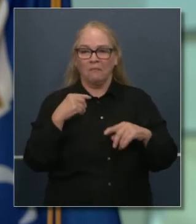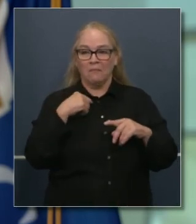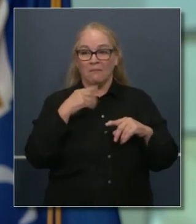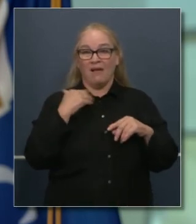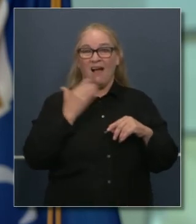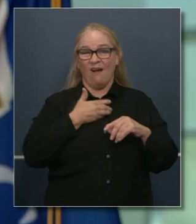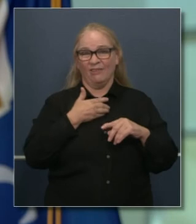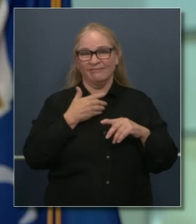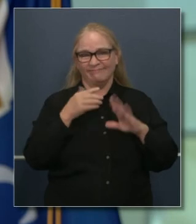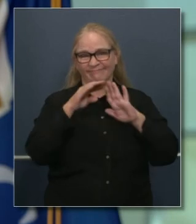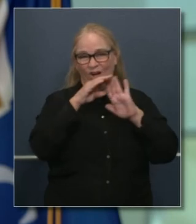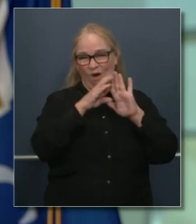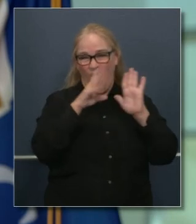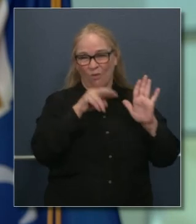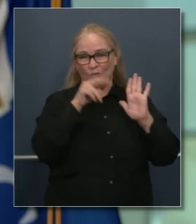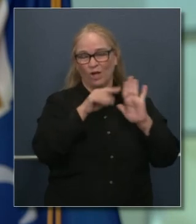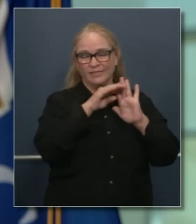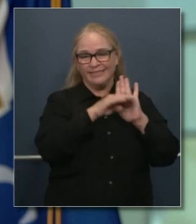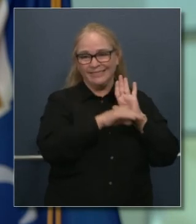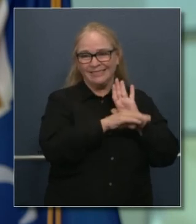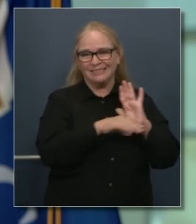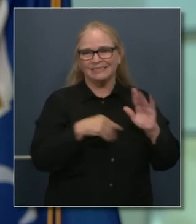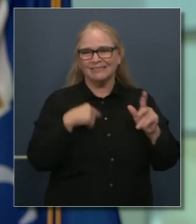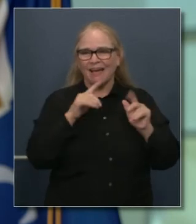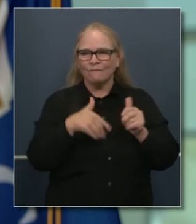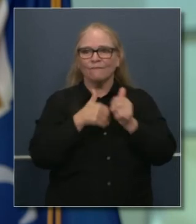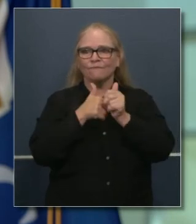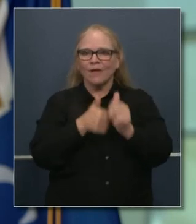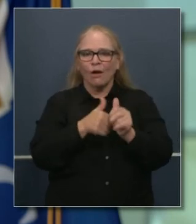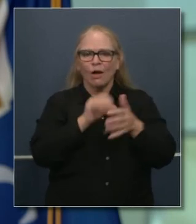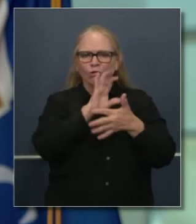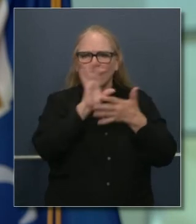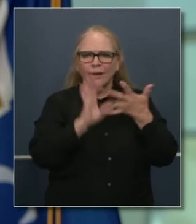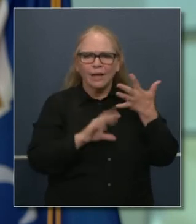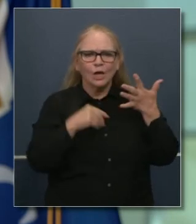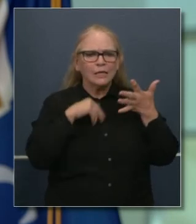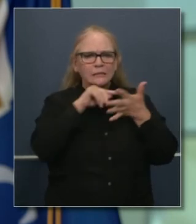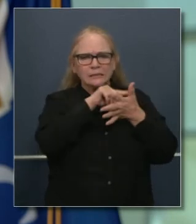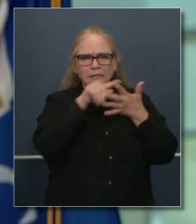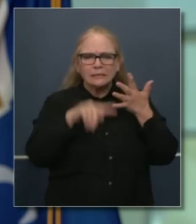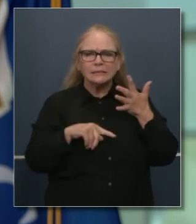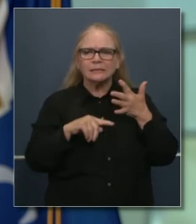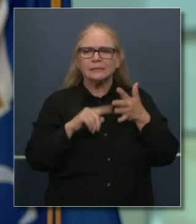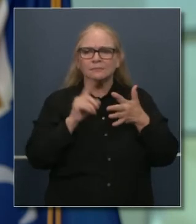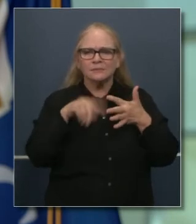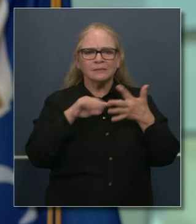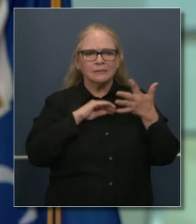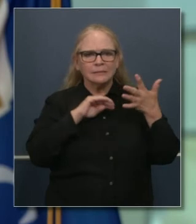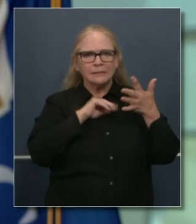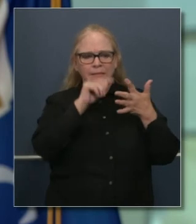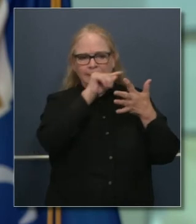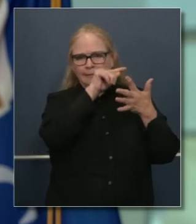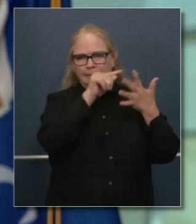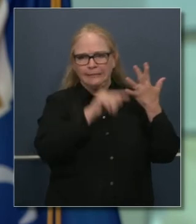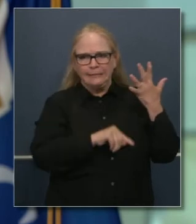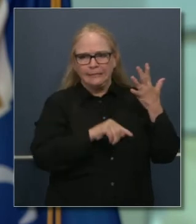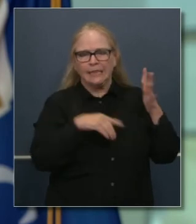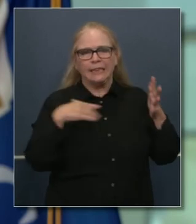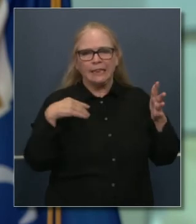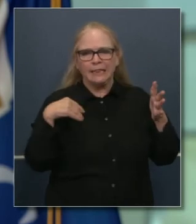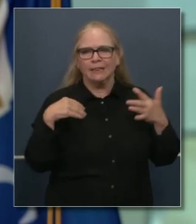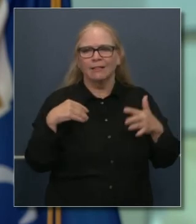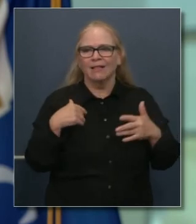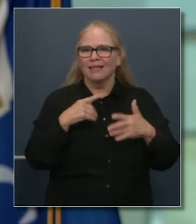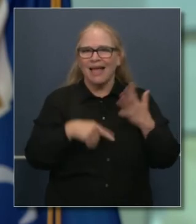varios días de este problema me pregunto porque ha habido una demora quien san diego y los